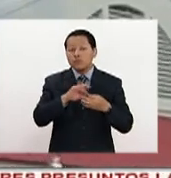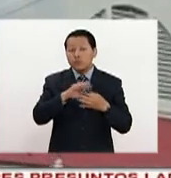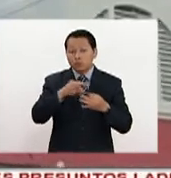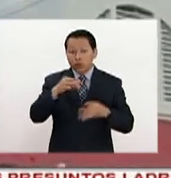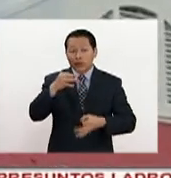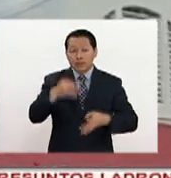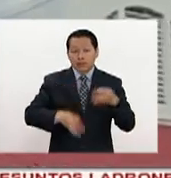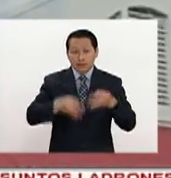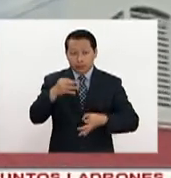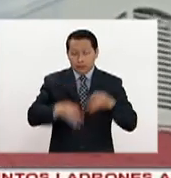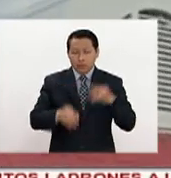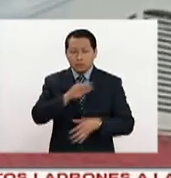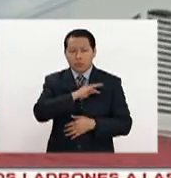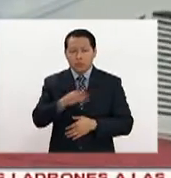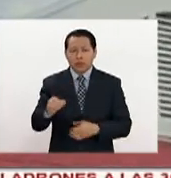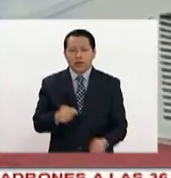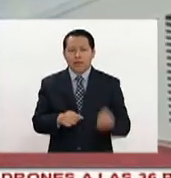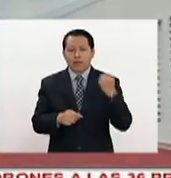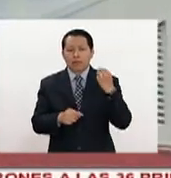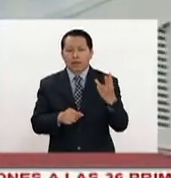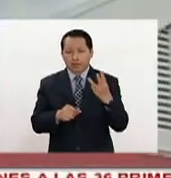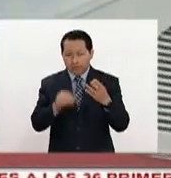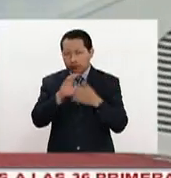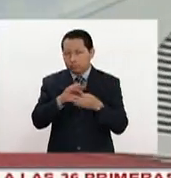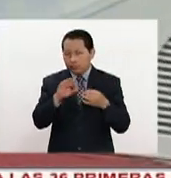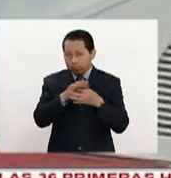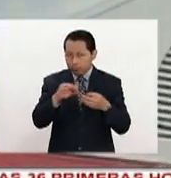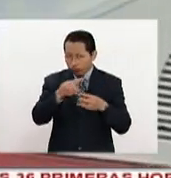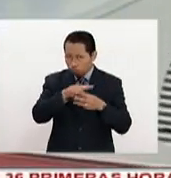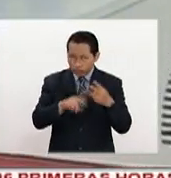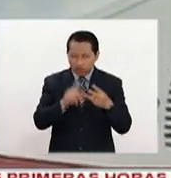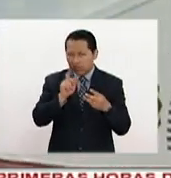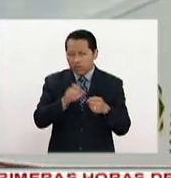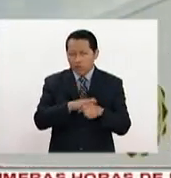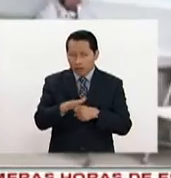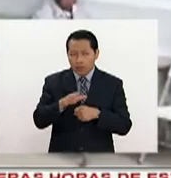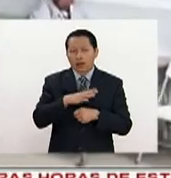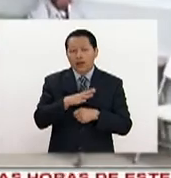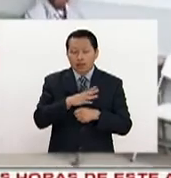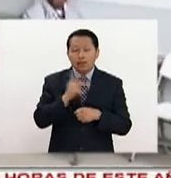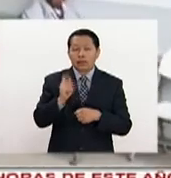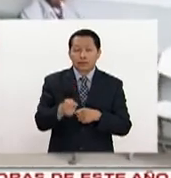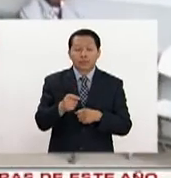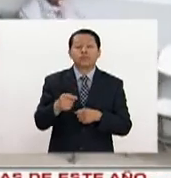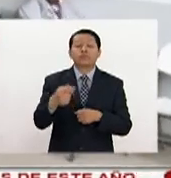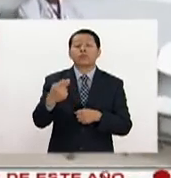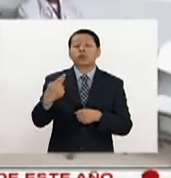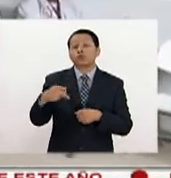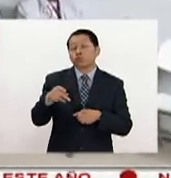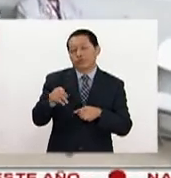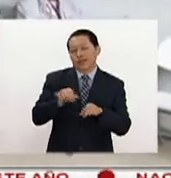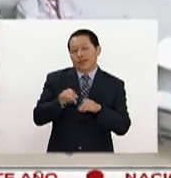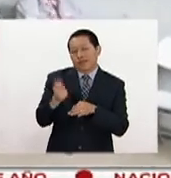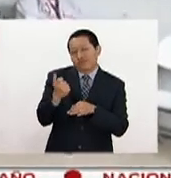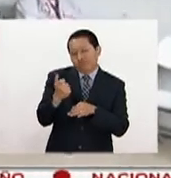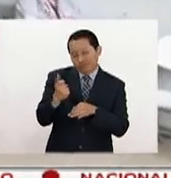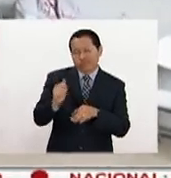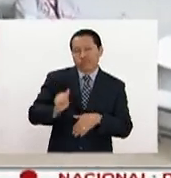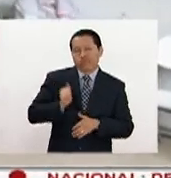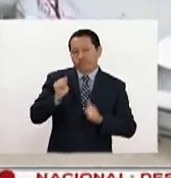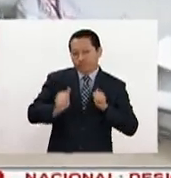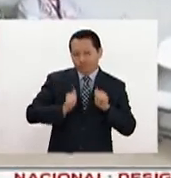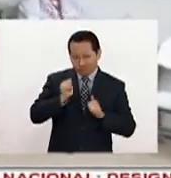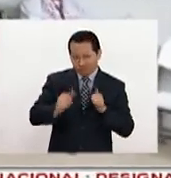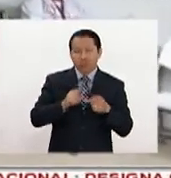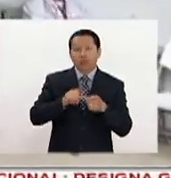del Estado por 3 delitos del fuero común. Los cargos que se le imputa son aprovechamiento ilícito del poder, desempeño